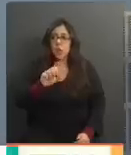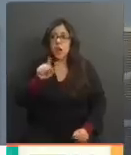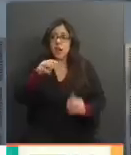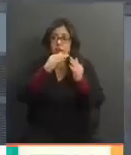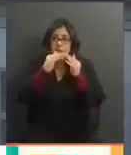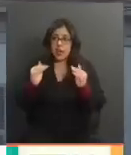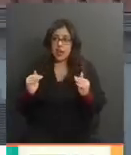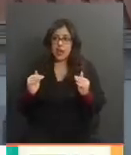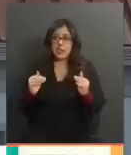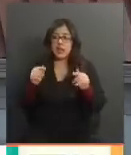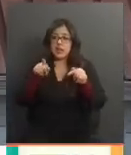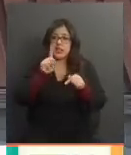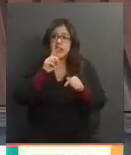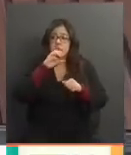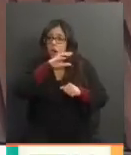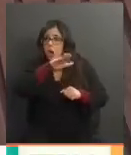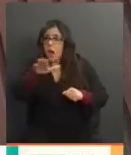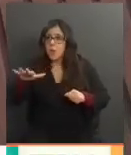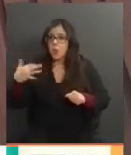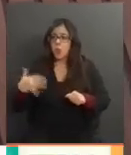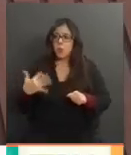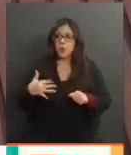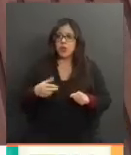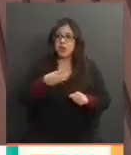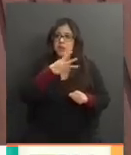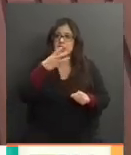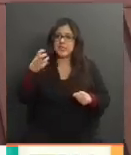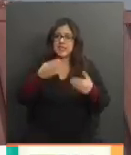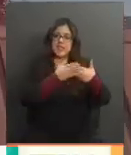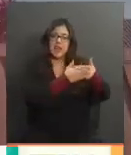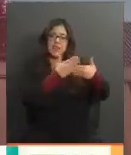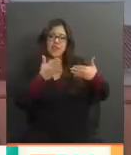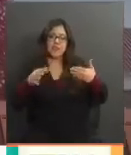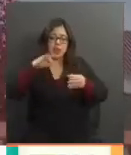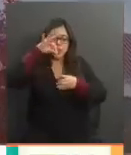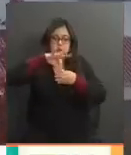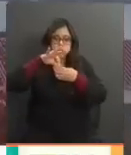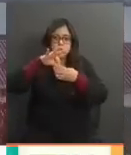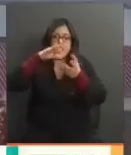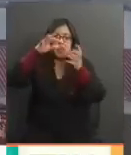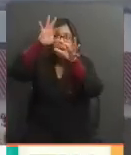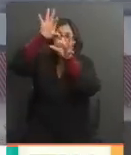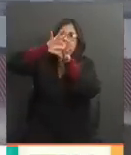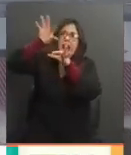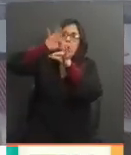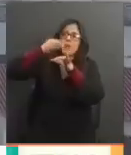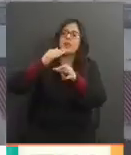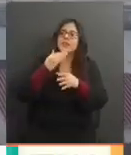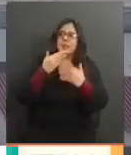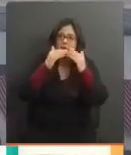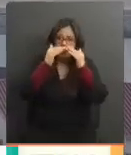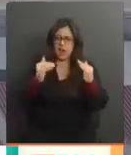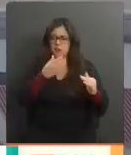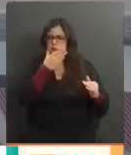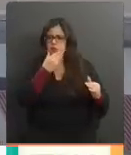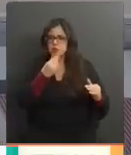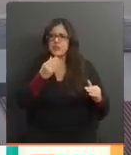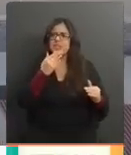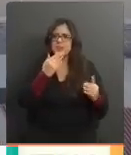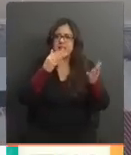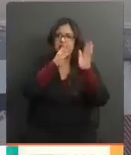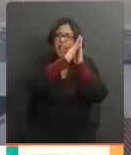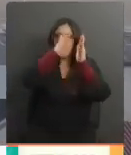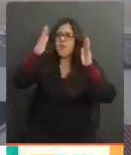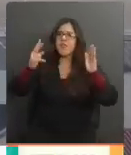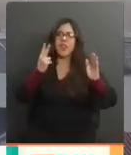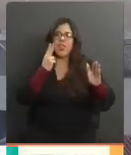tenemos nuestro campo principal, 300 hectáreas de viños plantados acá. Tenemos esta bella casona, pero tenemos además nuestra bodega de vino.